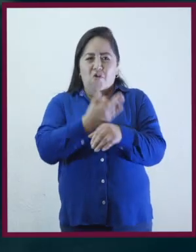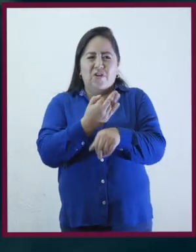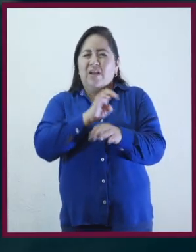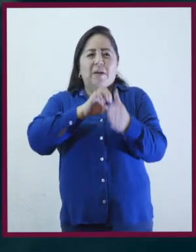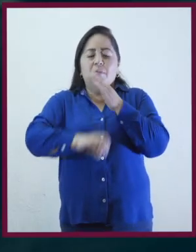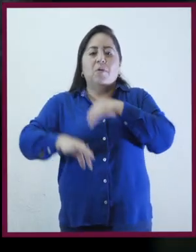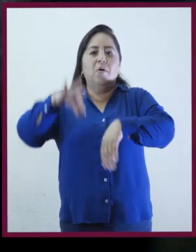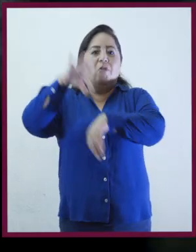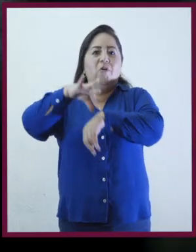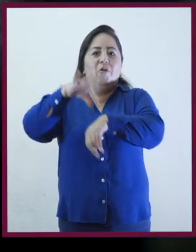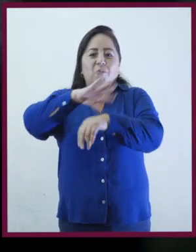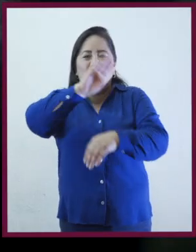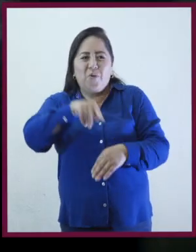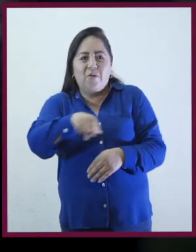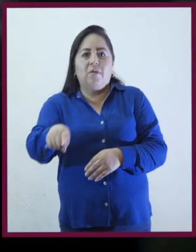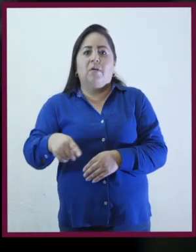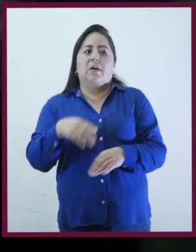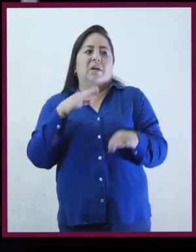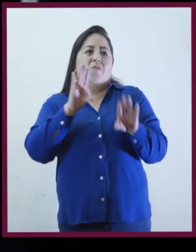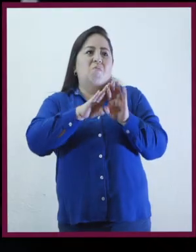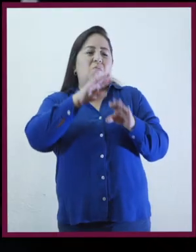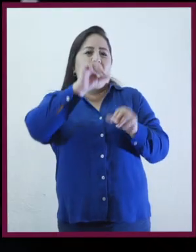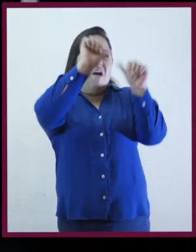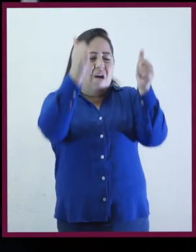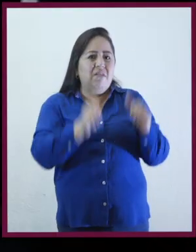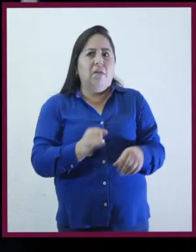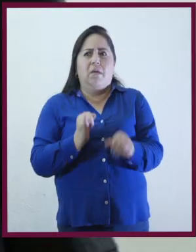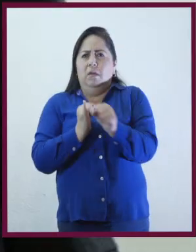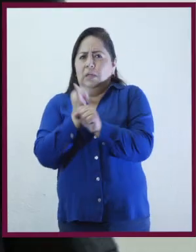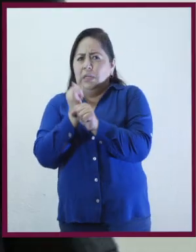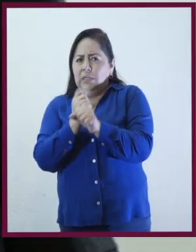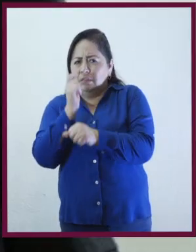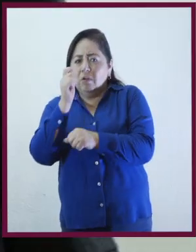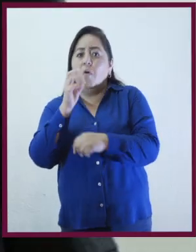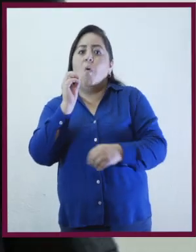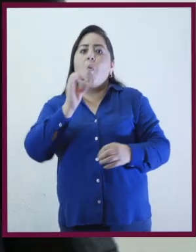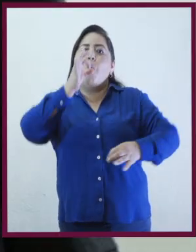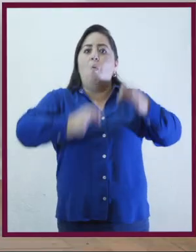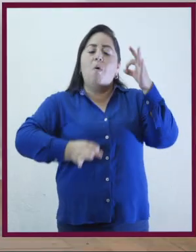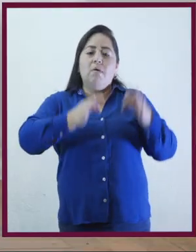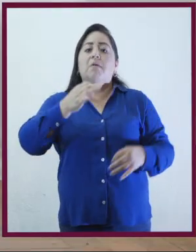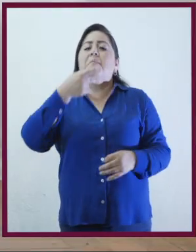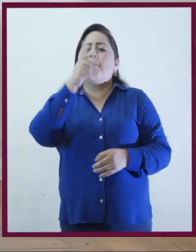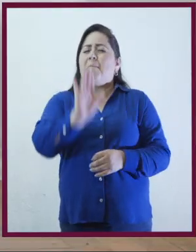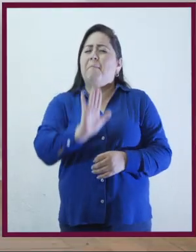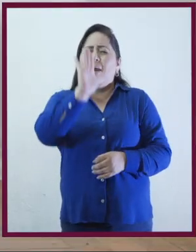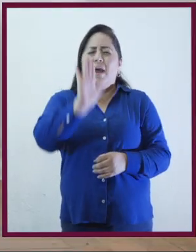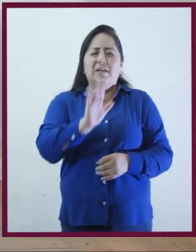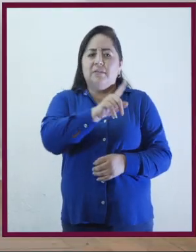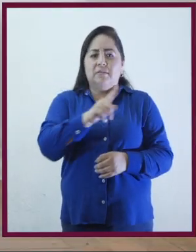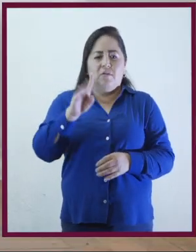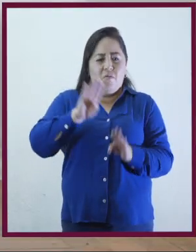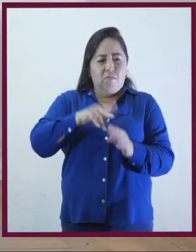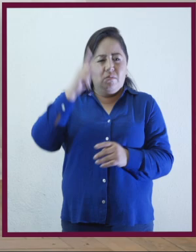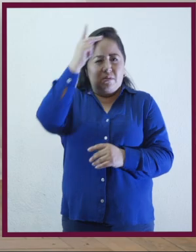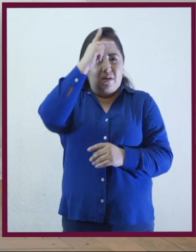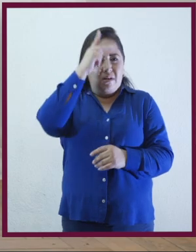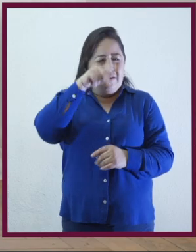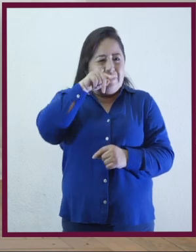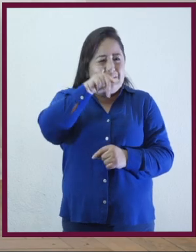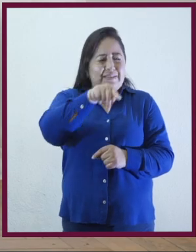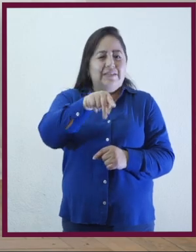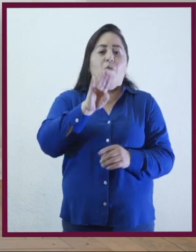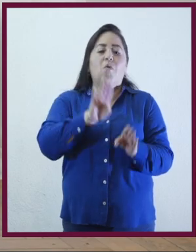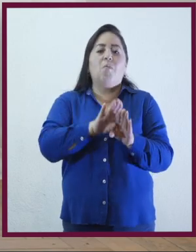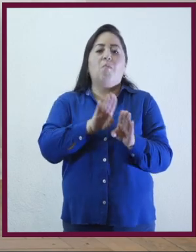médicos forenses, los críticos de arte, los detectives y los jueces. También se parece al psicoanálisis, es decir,